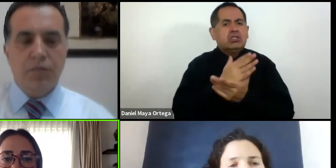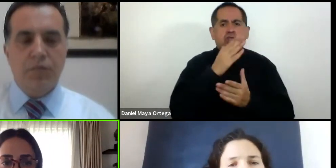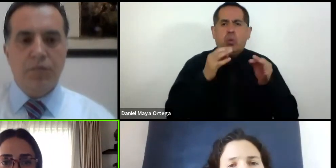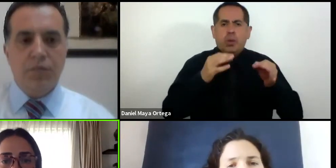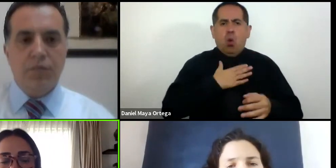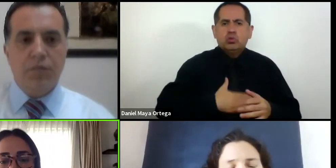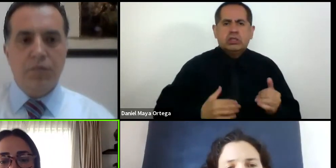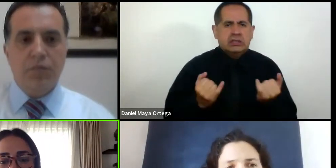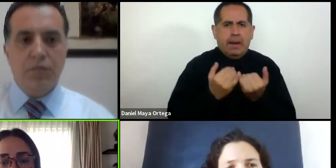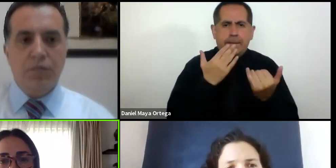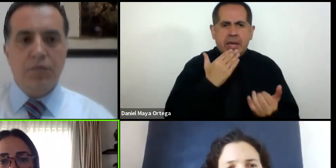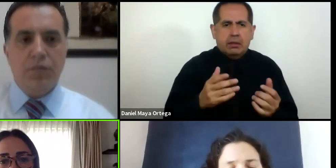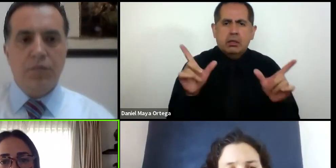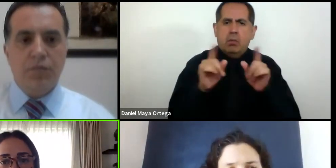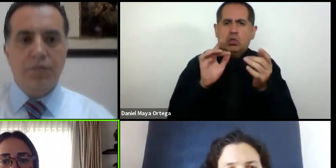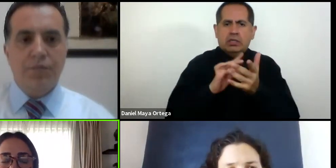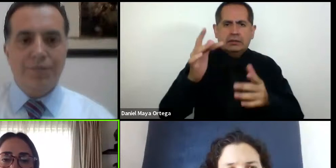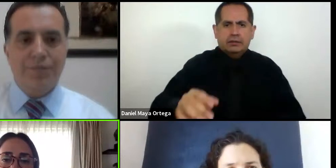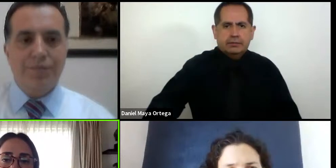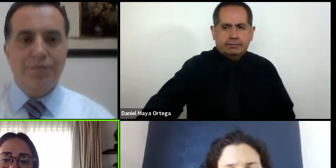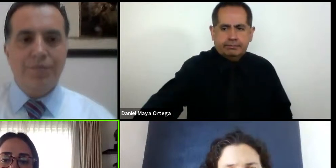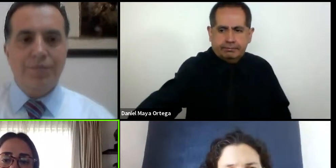justicia. Muchas gracias.